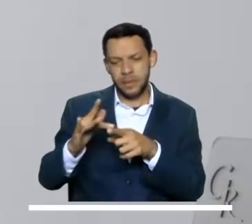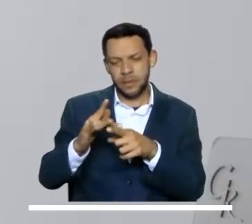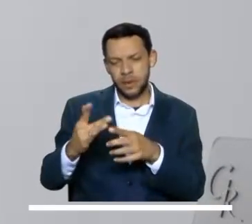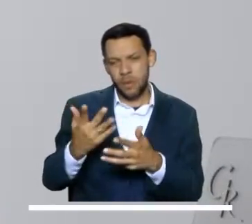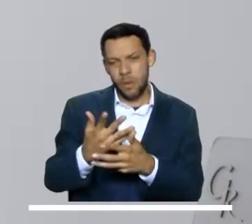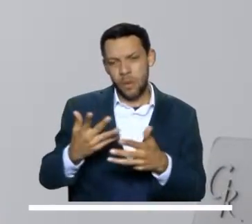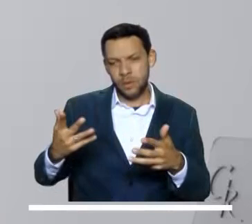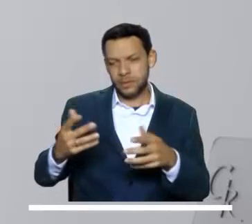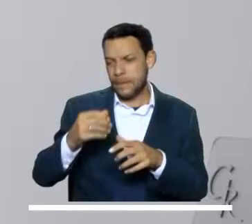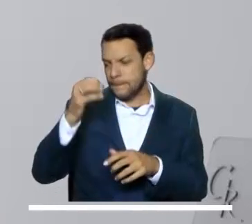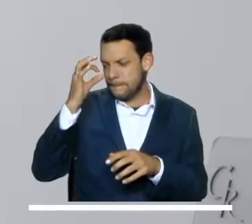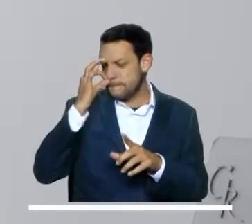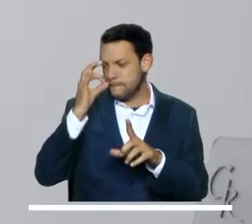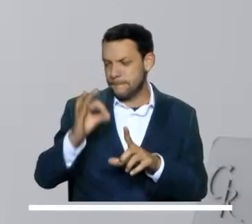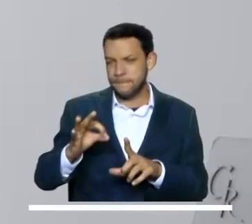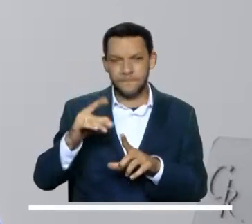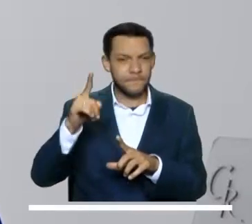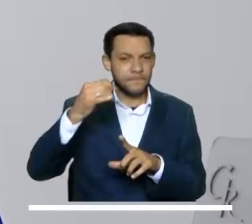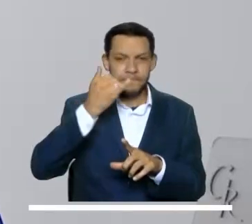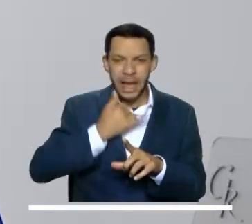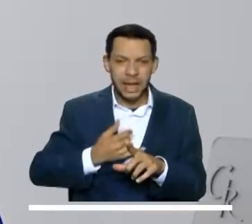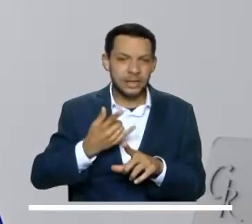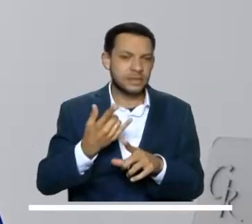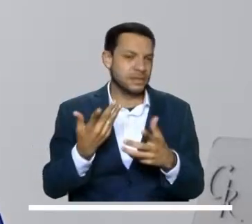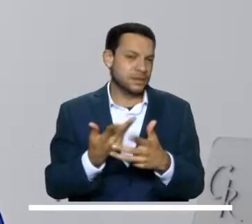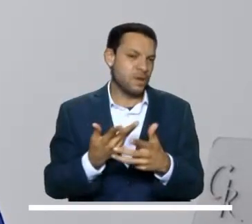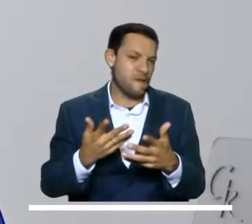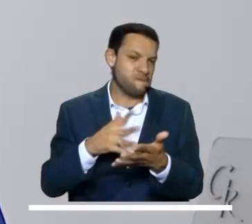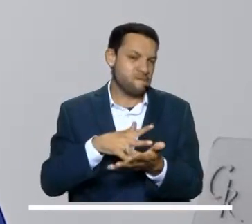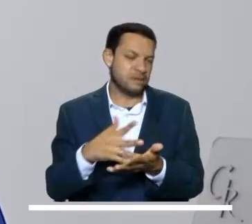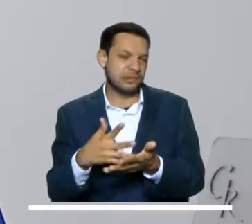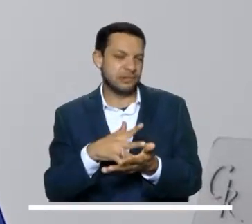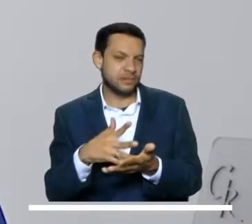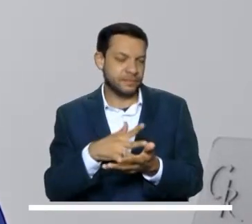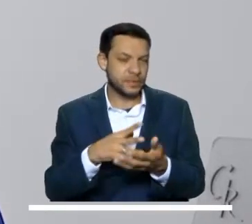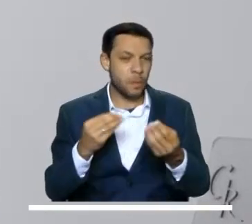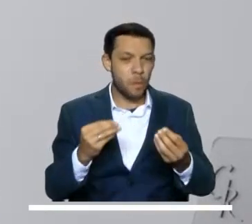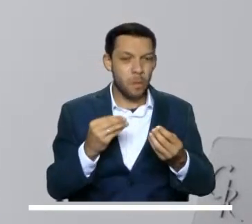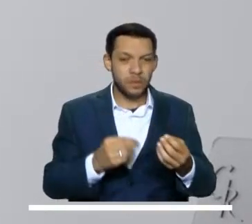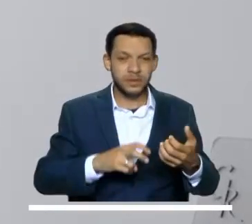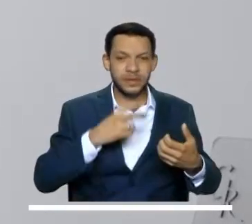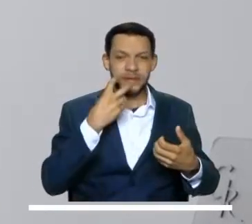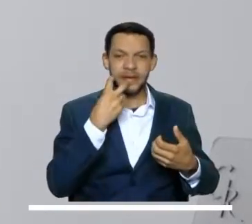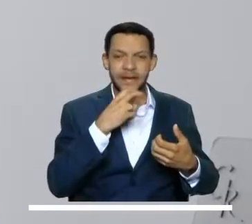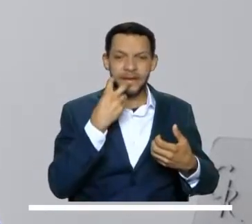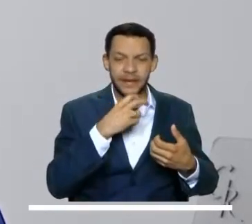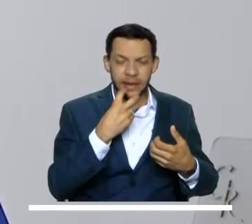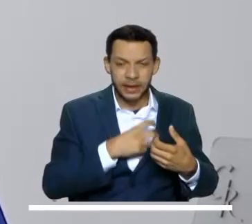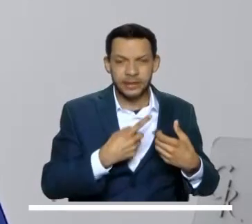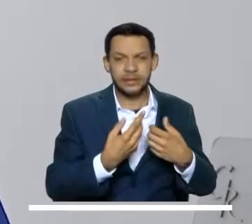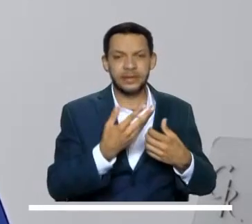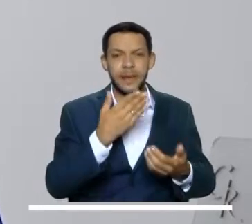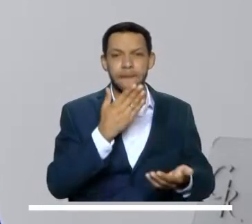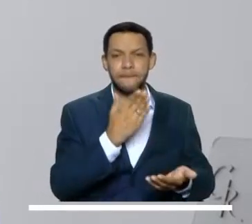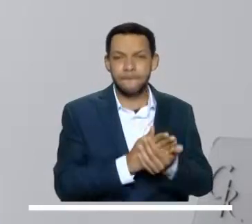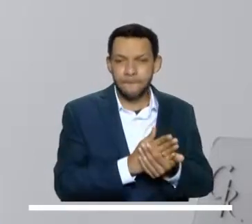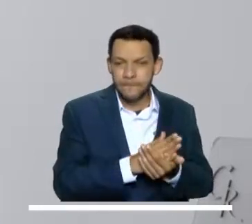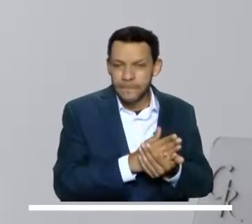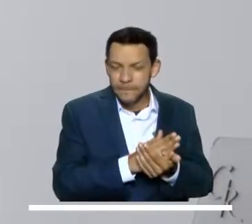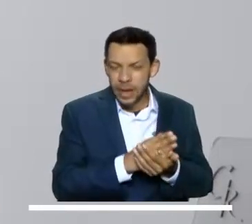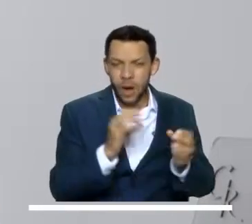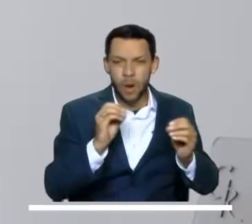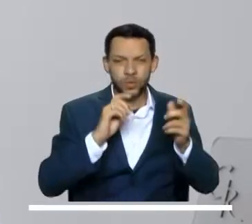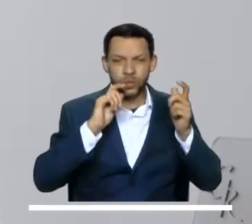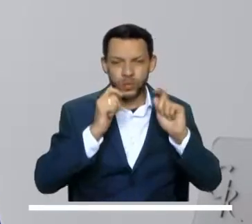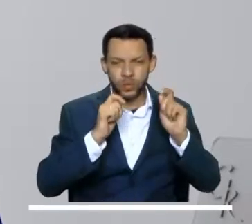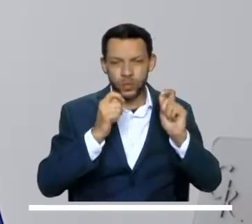cuando hay mala calidad en los alimentos con altos contenidos de carbohidratos, grasas, harinas y dulces o azúcares, esto produce